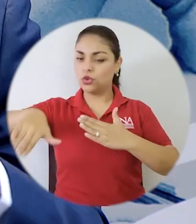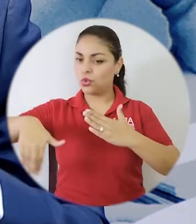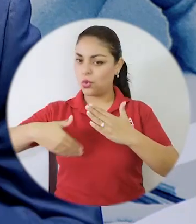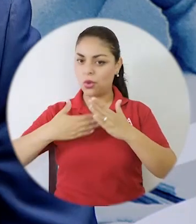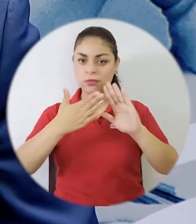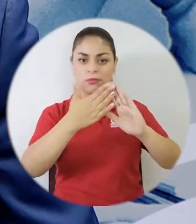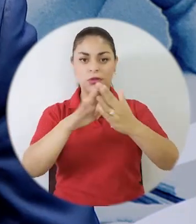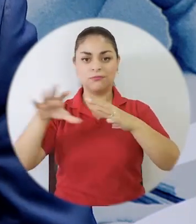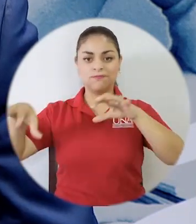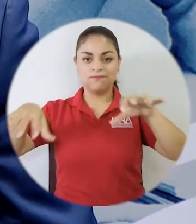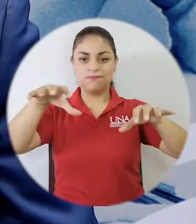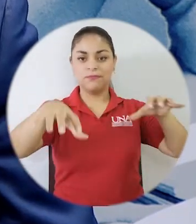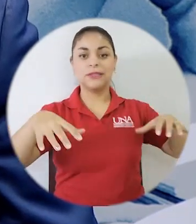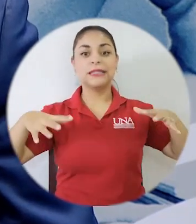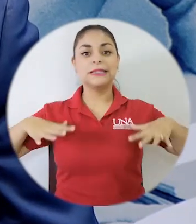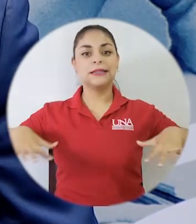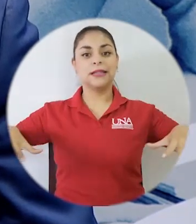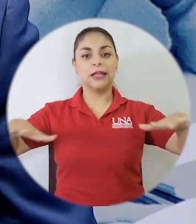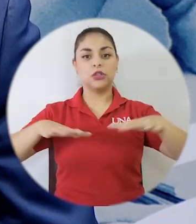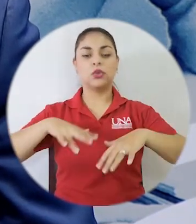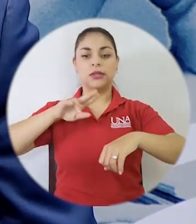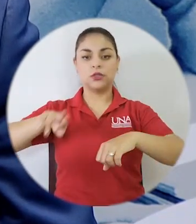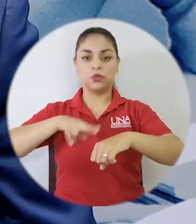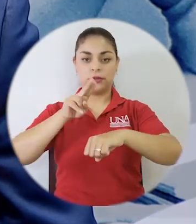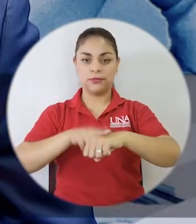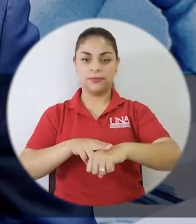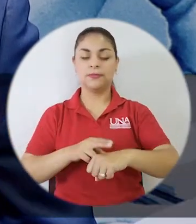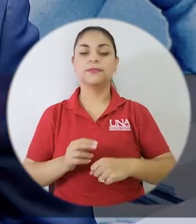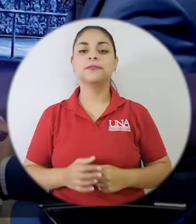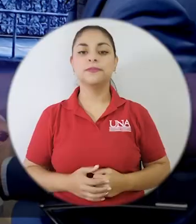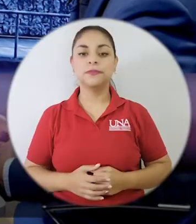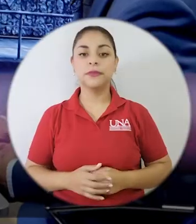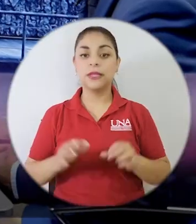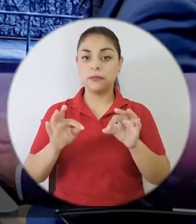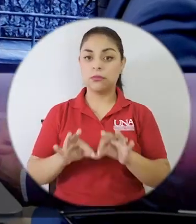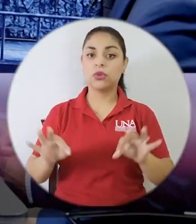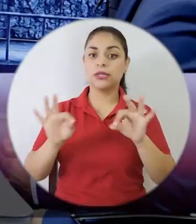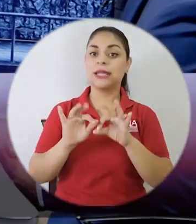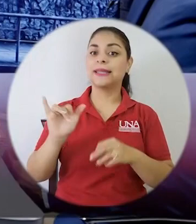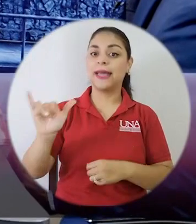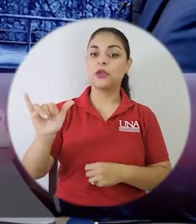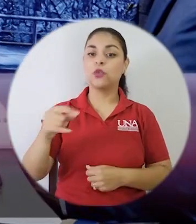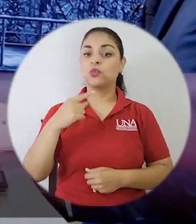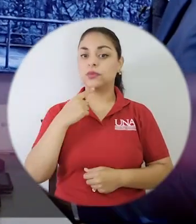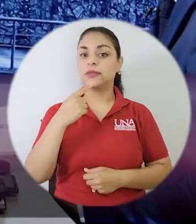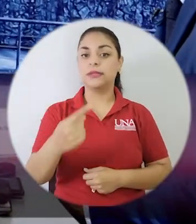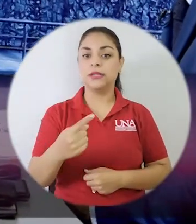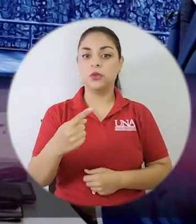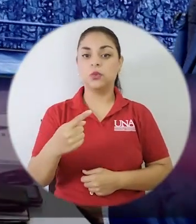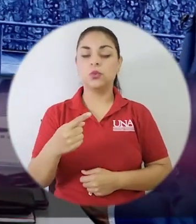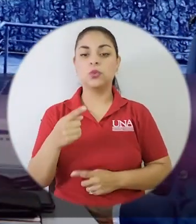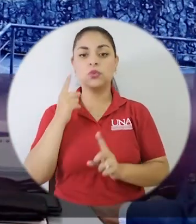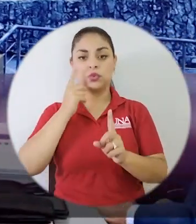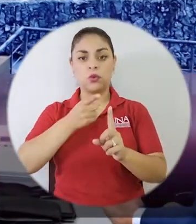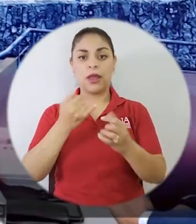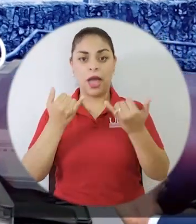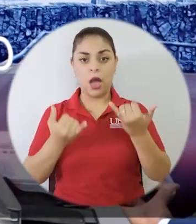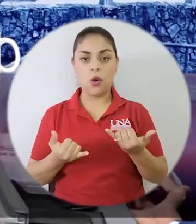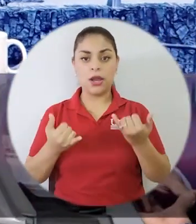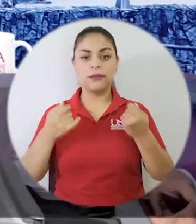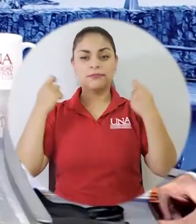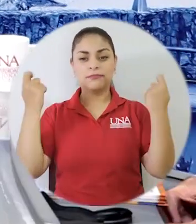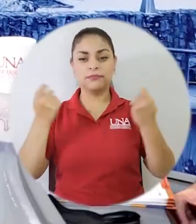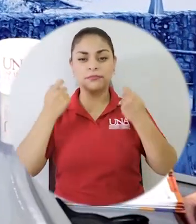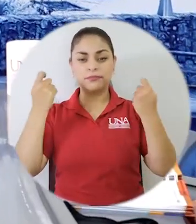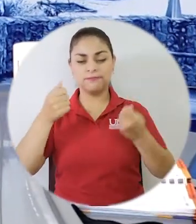y de todas las poblaciones que componen el territorio nacional. Muy importante eso que usted mencionaba, ¿verdad? En el marco